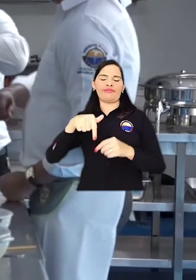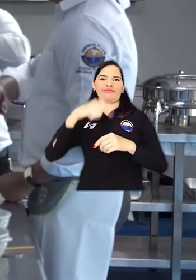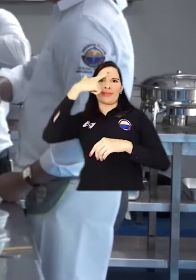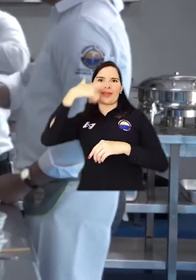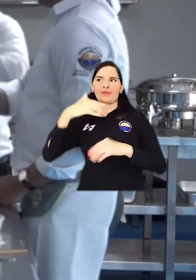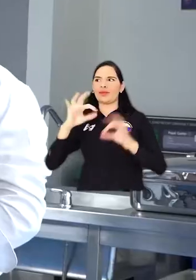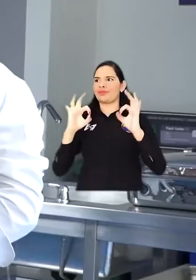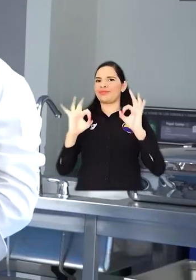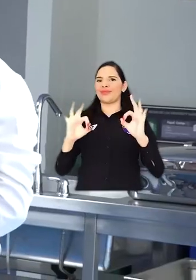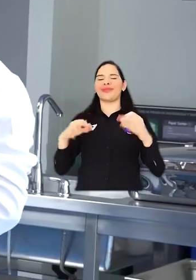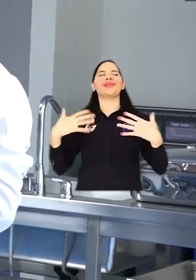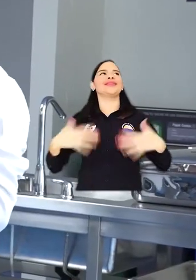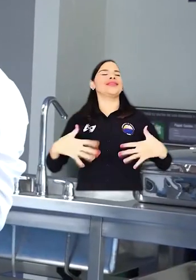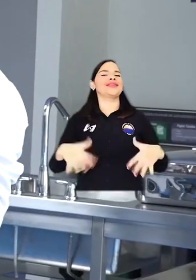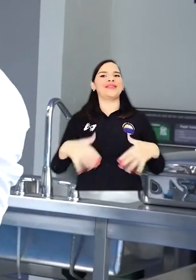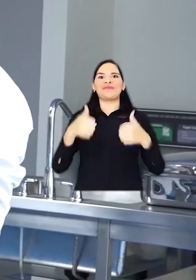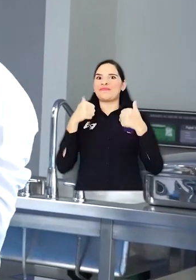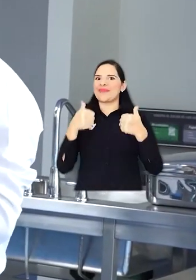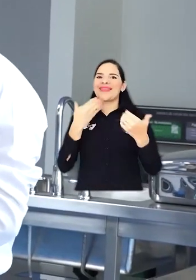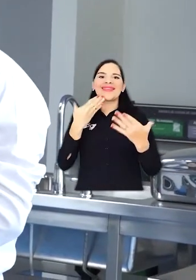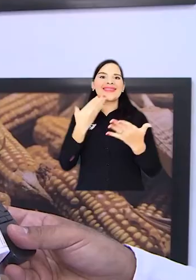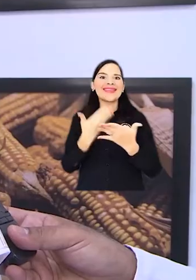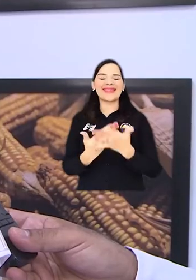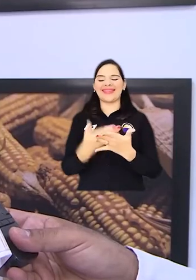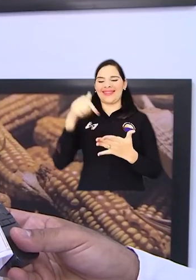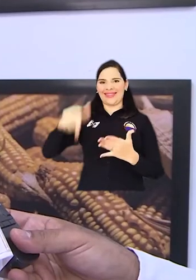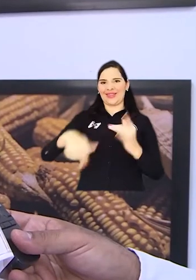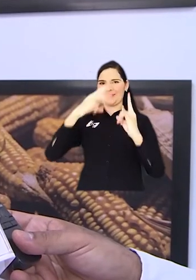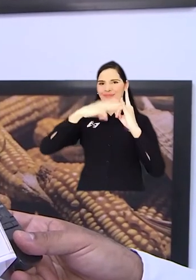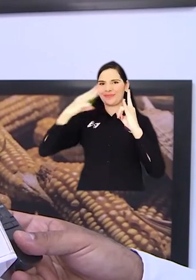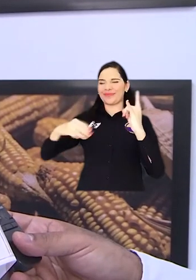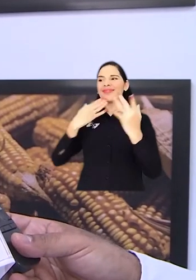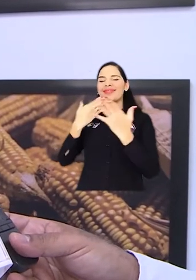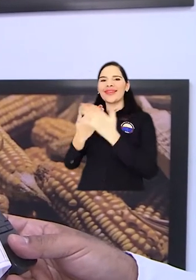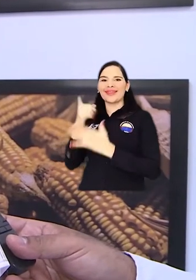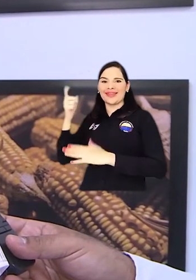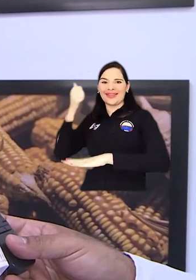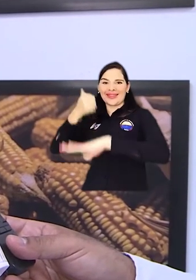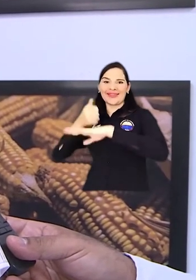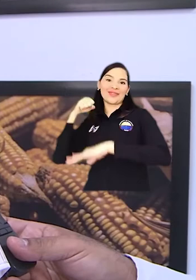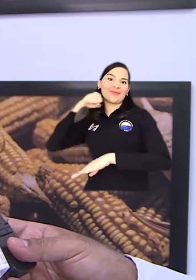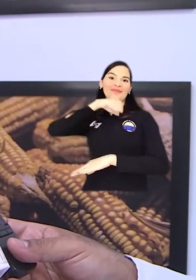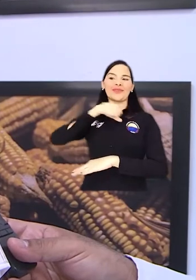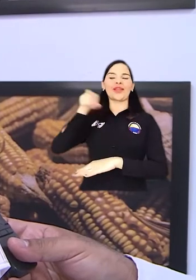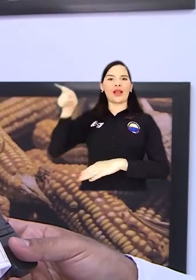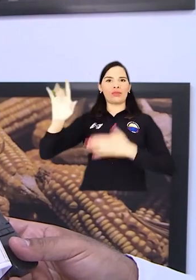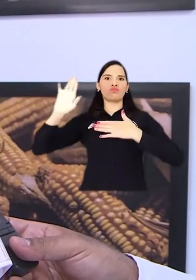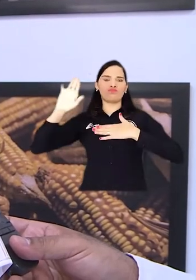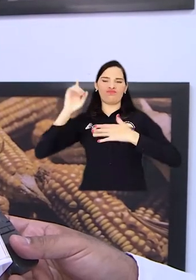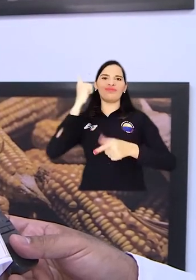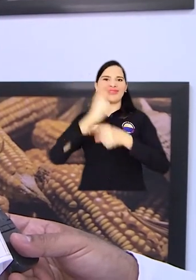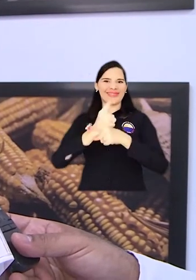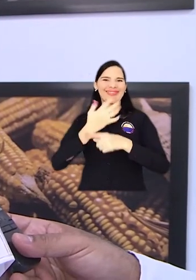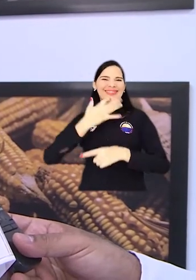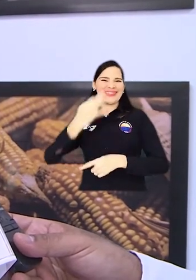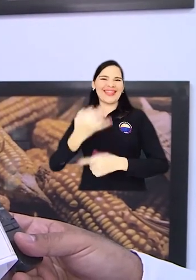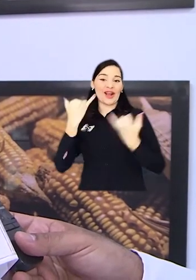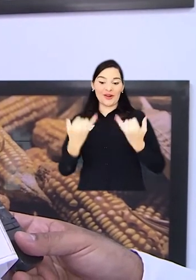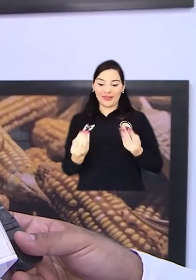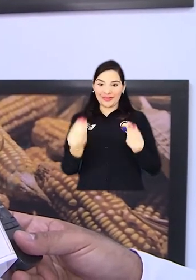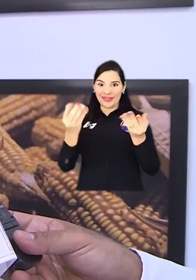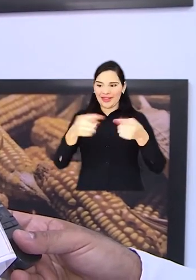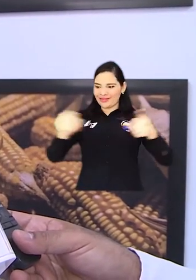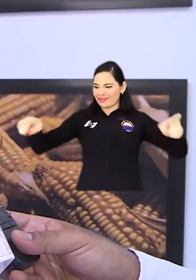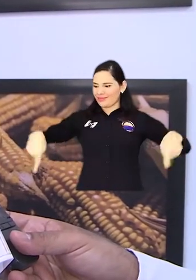Entonces, enhorabuena por la universidad, por la gestión de nuestro rector Pablo Vera Salazar, quien puso la palabra y la ha cumplido hoy entregándonos